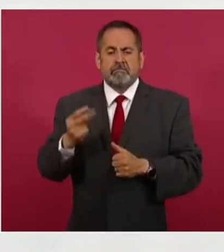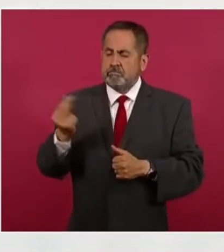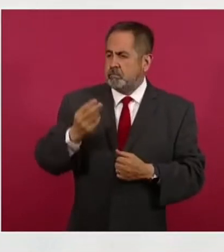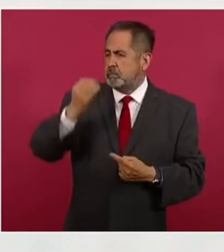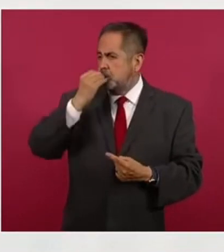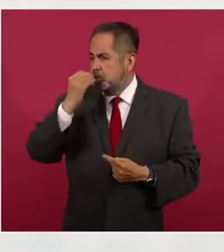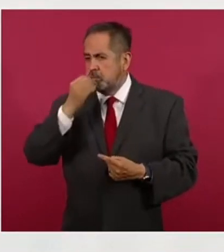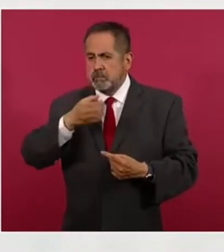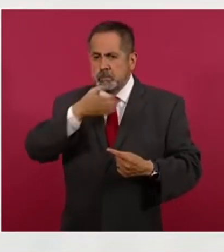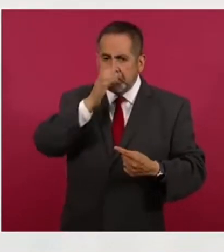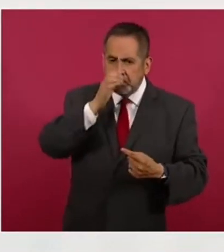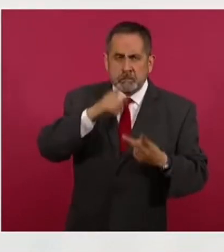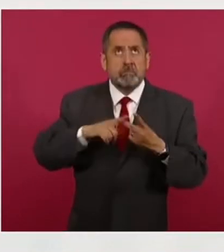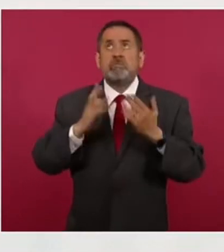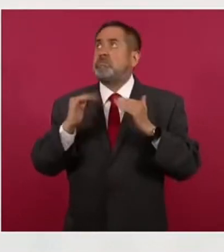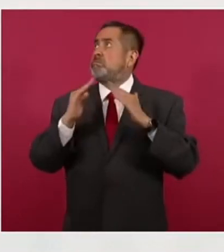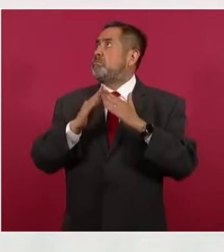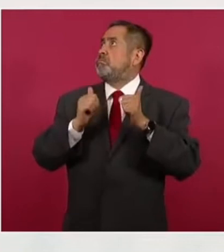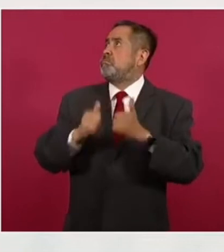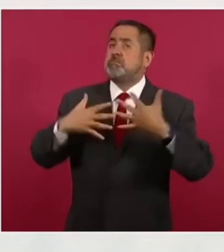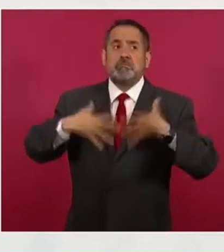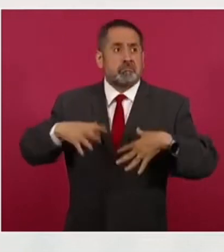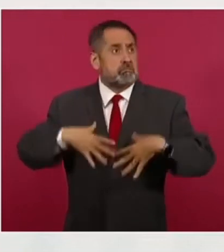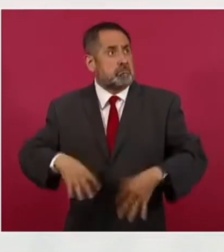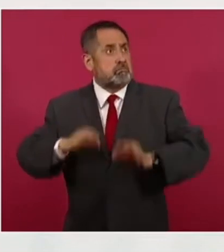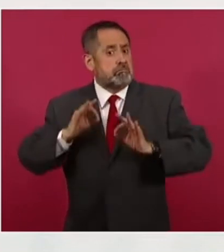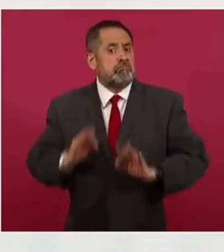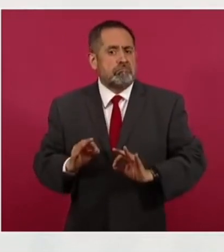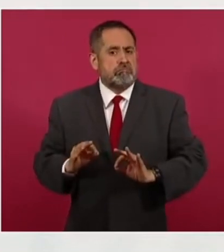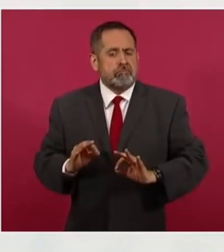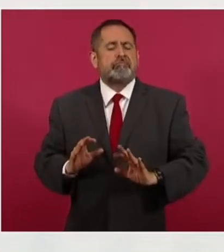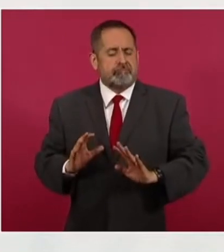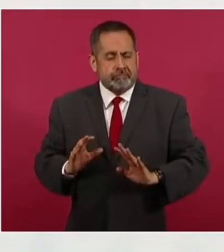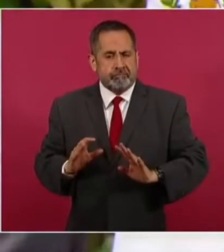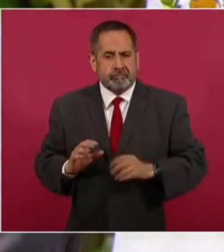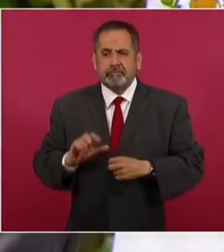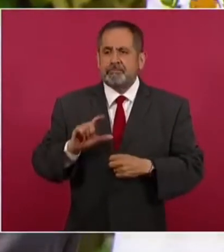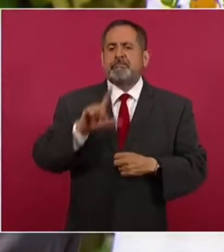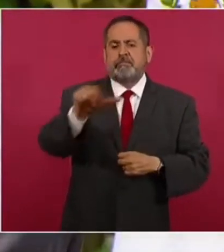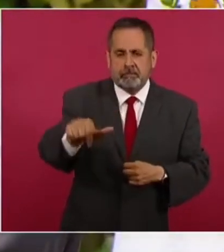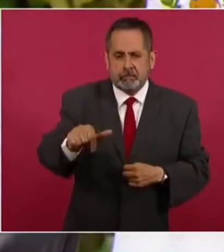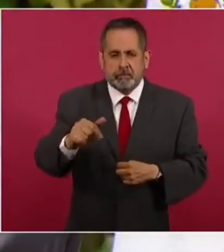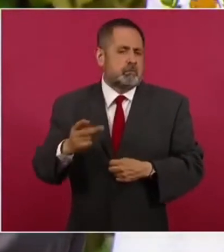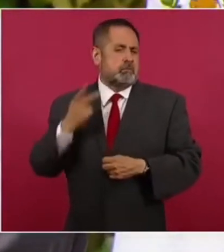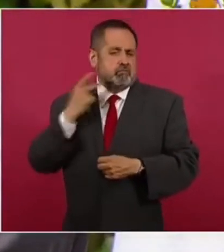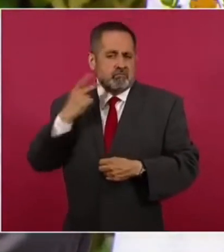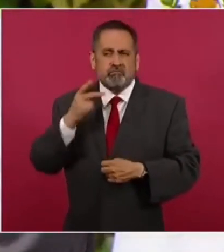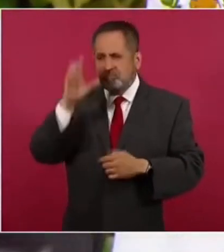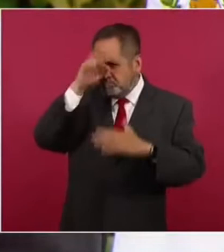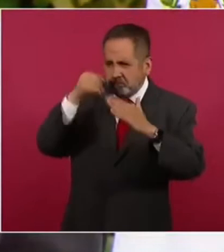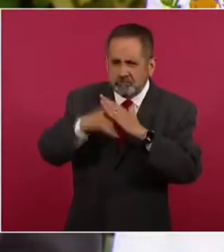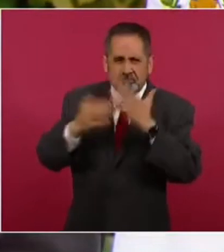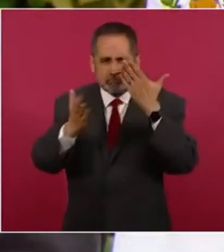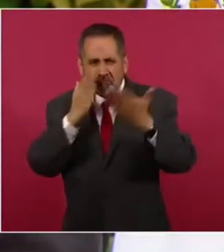comer, beber, tener un techo y vestirse, antes de poder hacer política, ciencia,